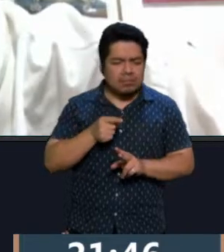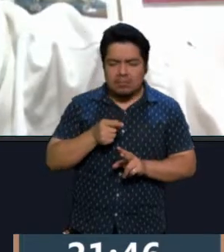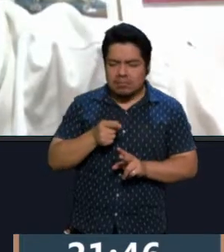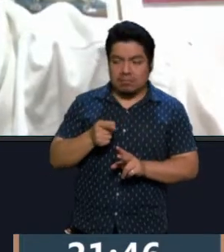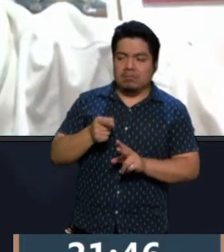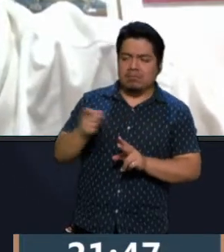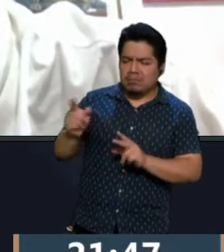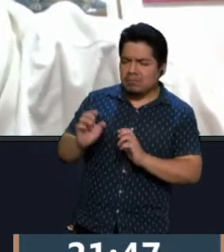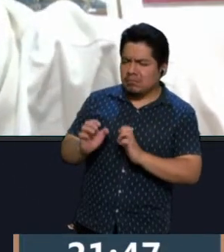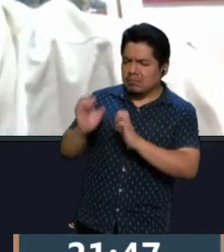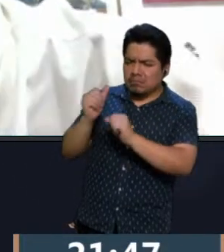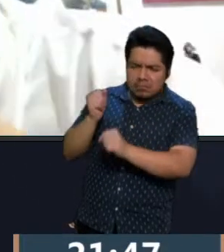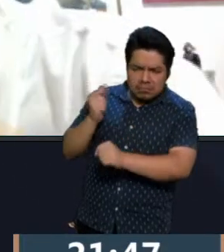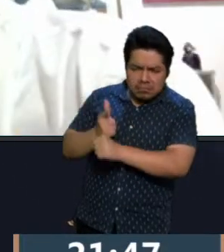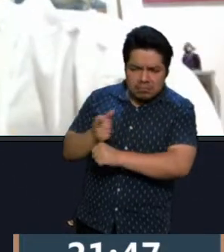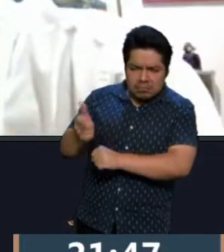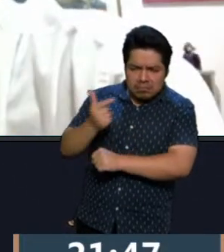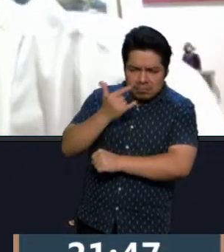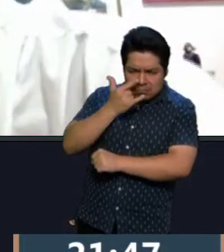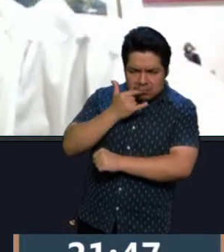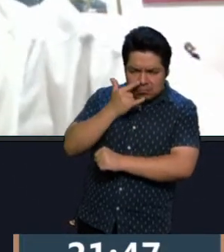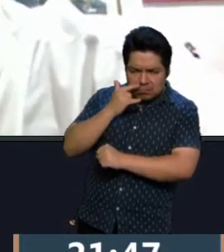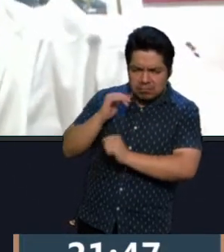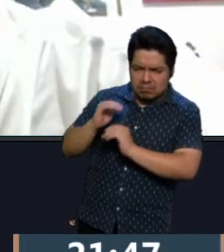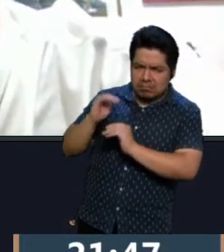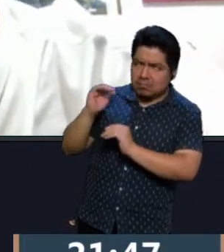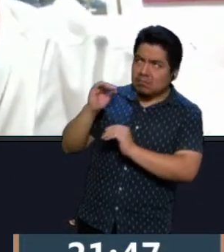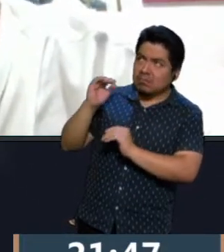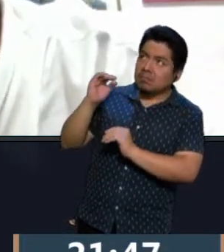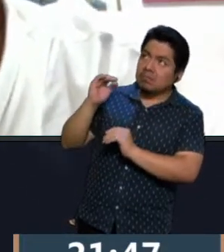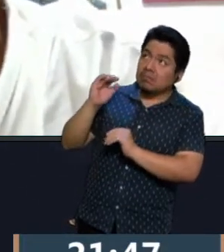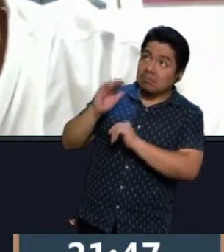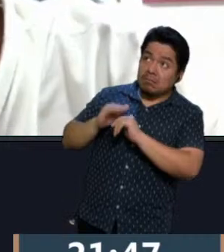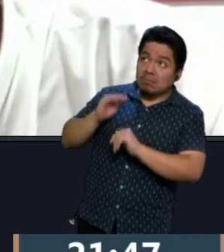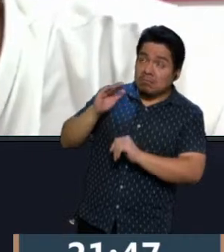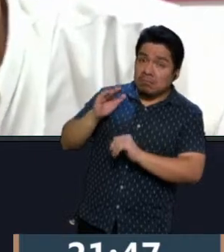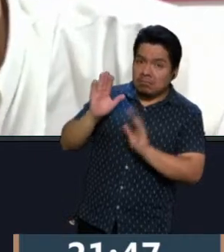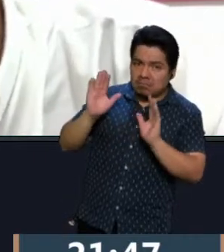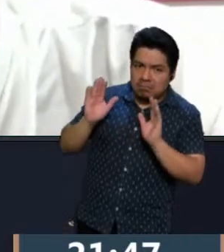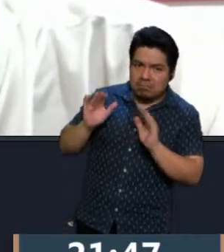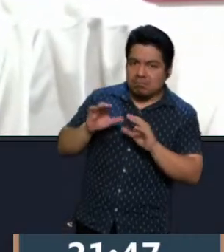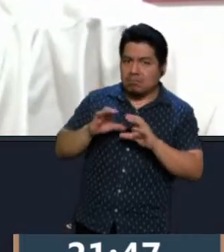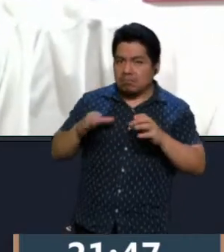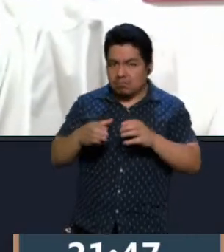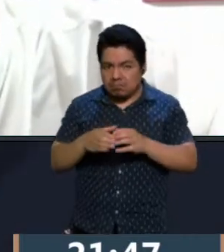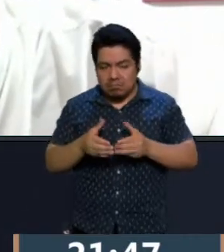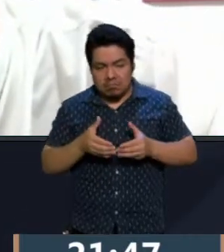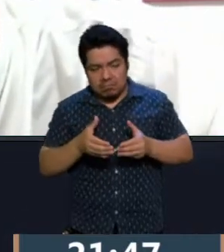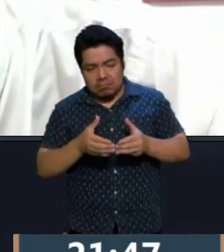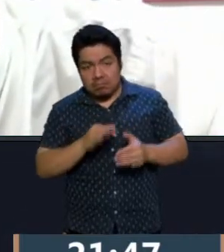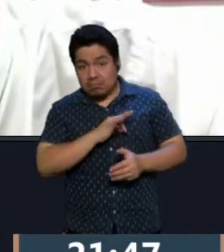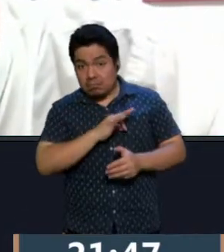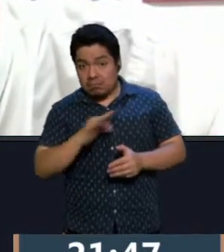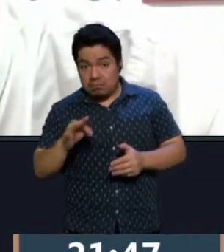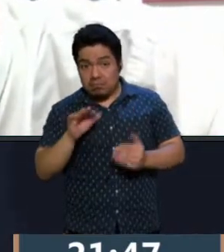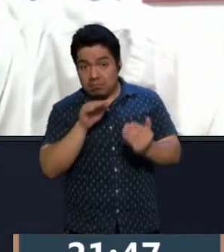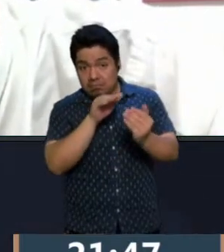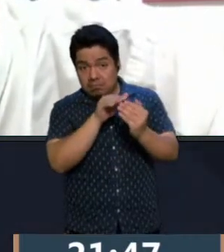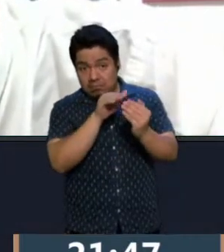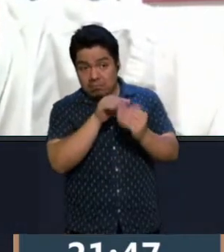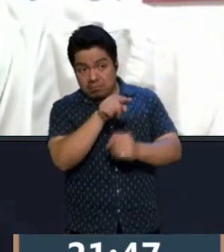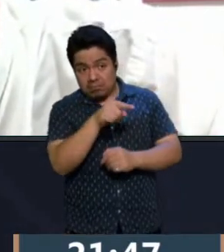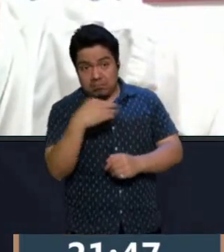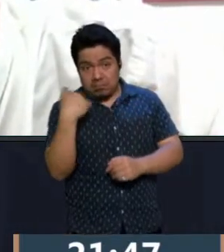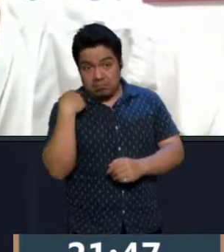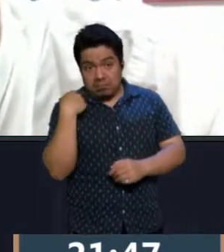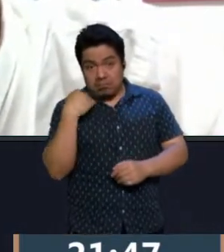algún edificio probablemente tenga pisos irregulares, pisos excedentes en su colonia, en su calle, en fin, ¿puede acudir a la Seduvi y presentar